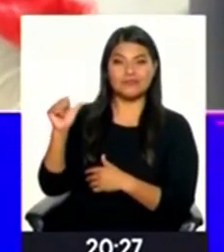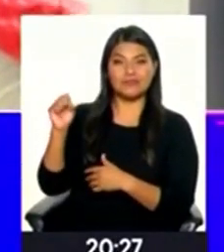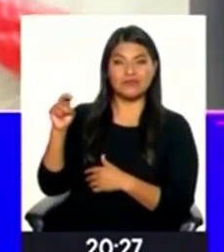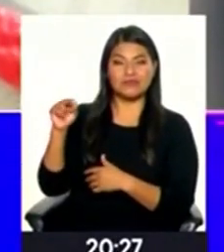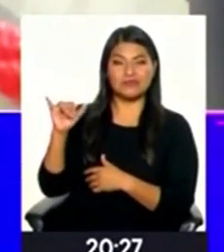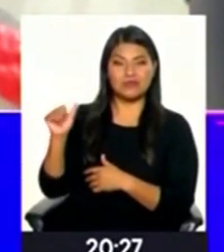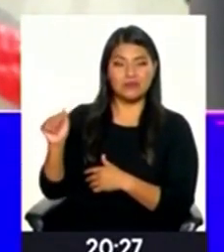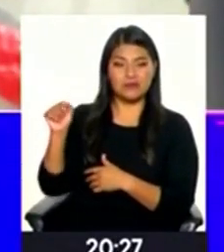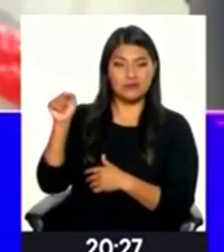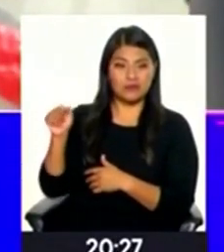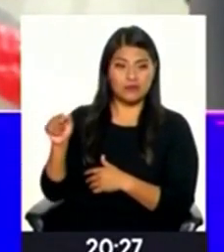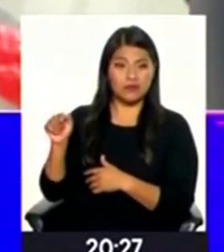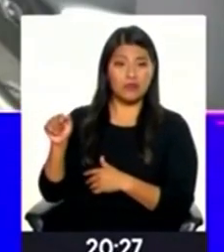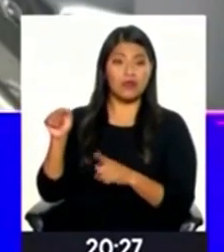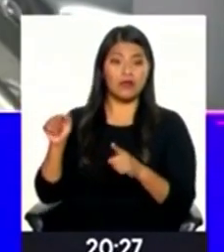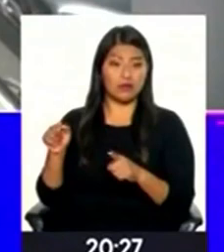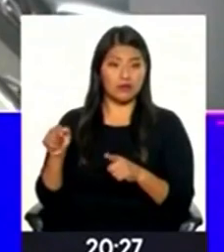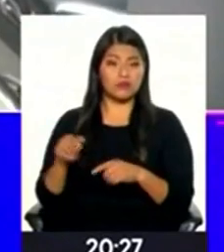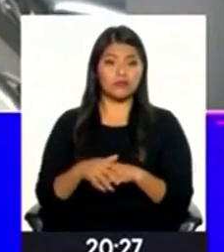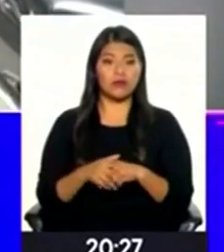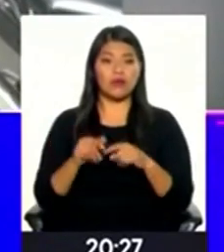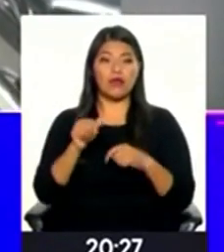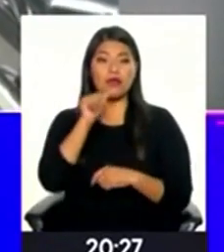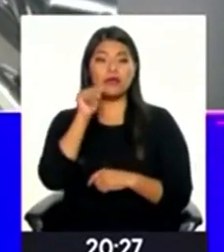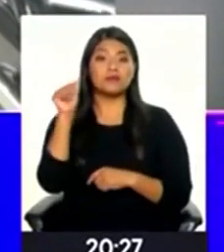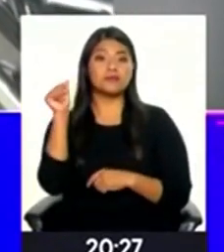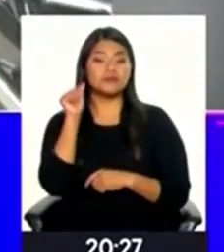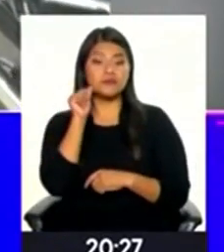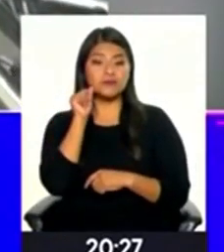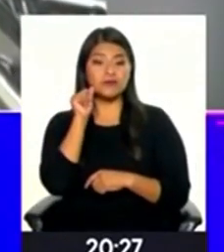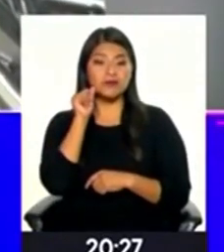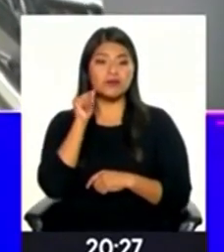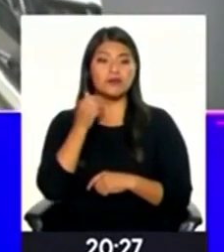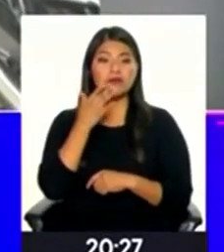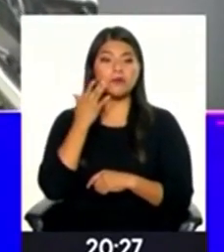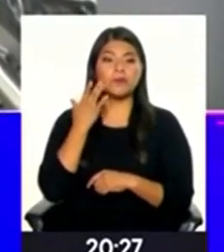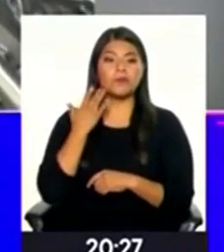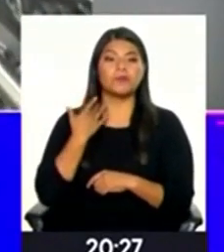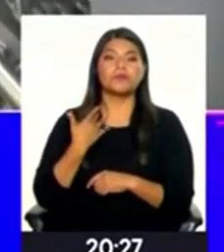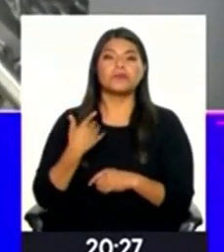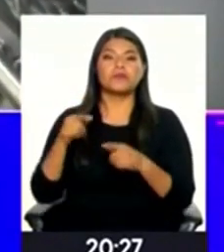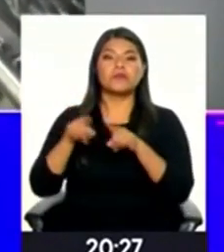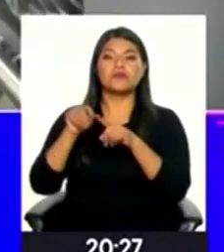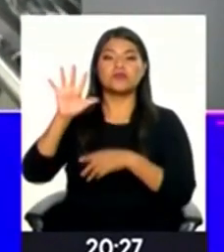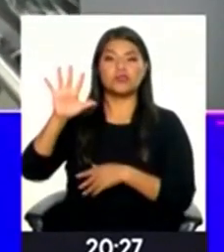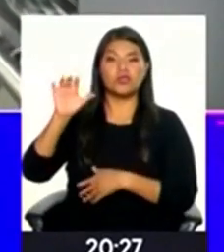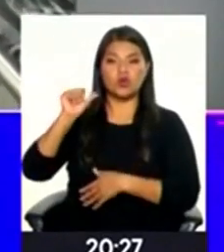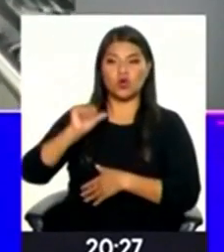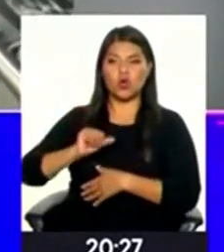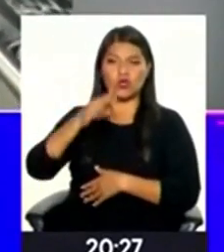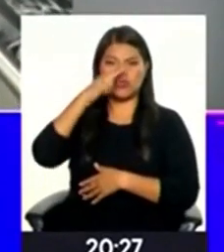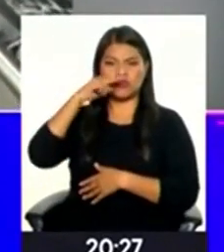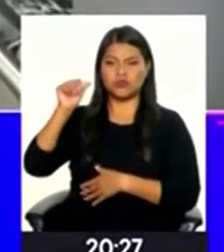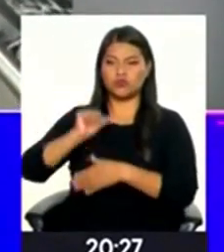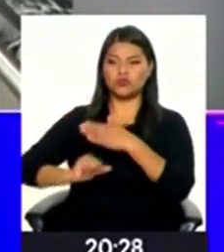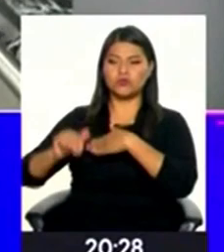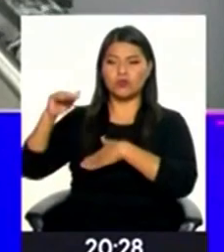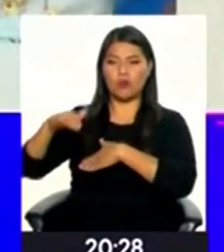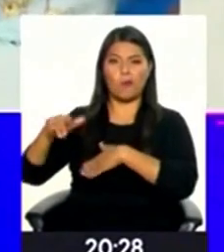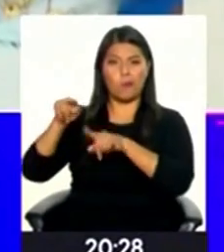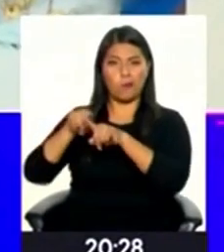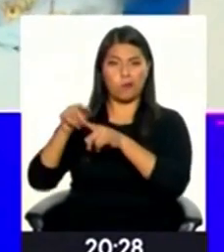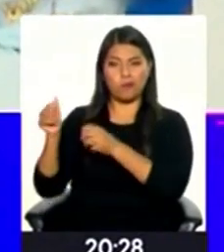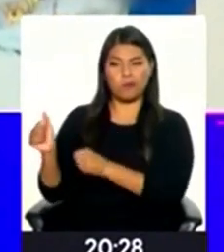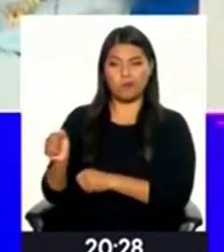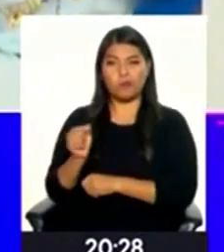Chotón. Es una madre de familia que el día de ayer acudió con su pequeño de 5 años a un conocido centro comercial